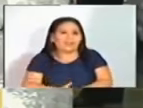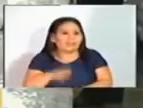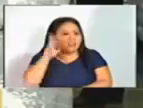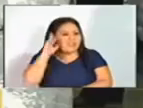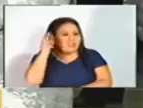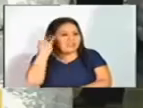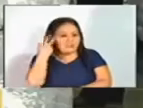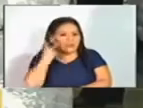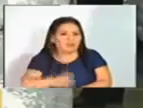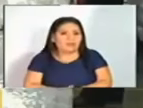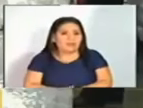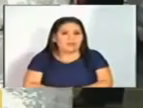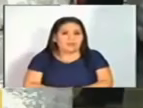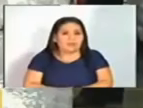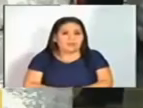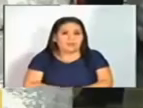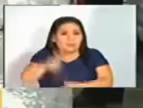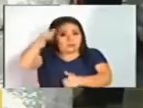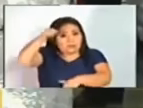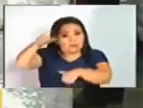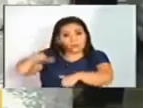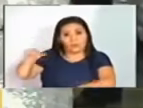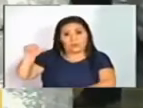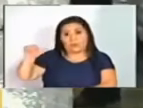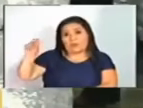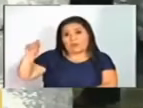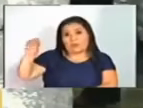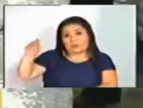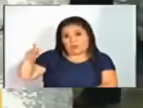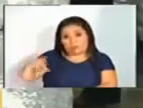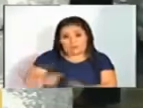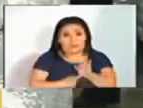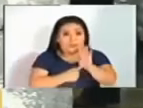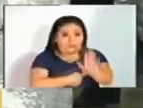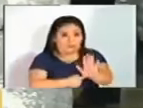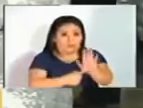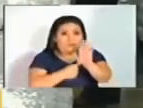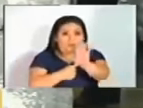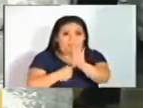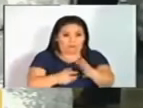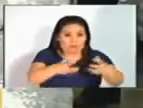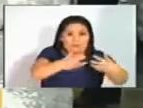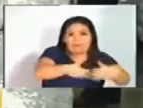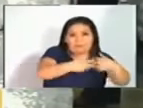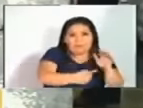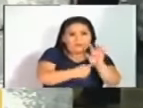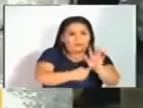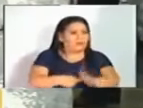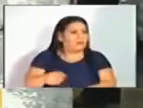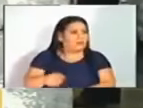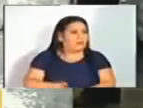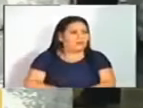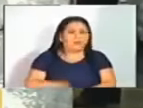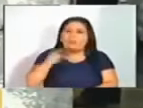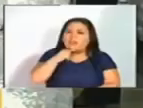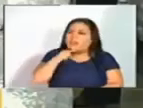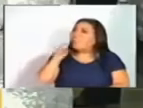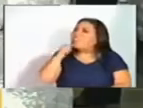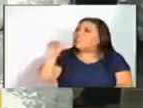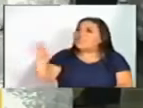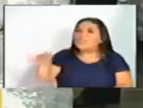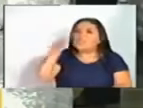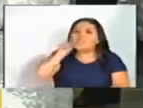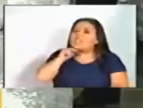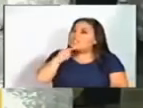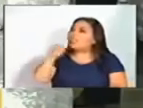de la ANEP, lleva la aprobación de la ANEP que representa a esos grandes empresariados. Entonces, ¿Quién dice? ¿Tú? La